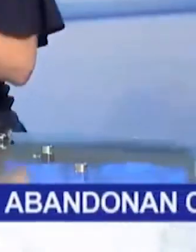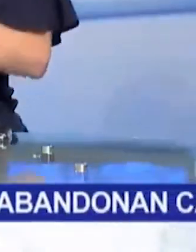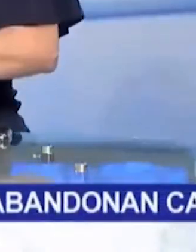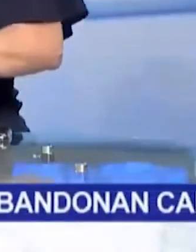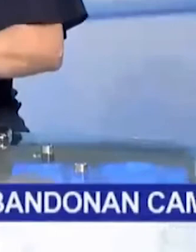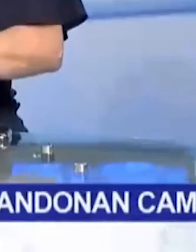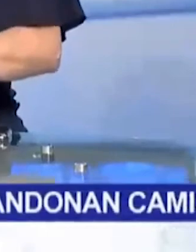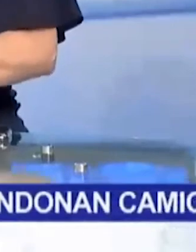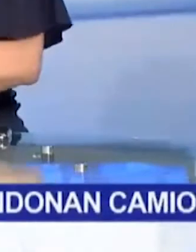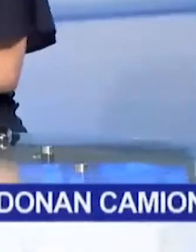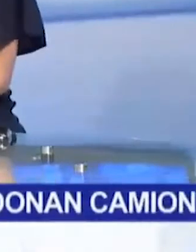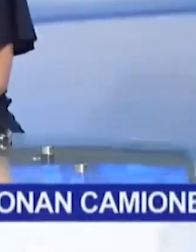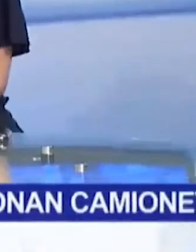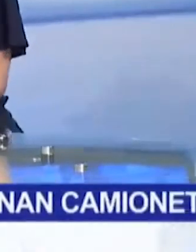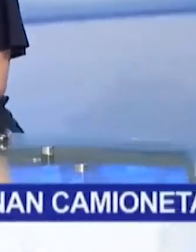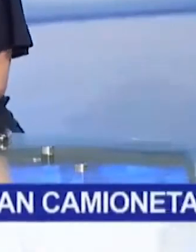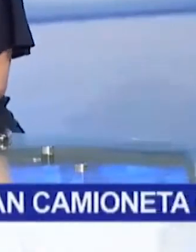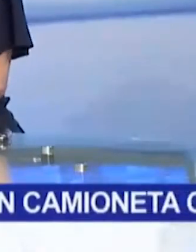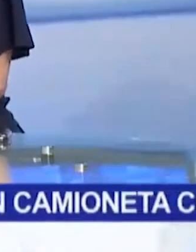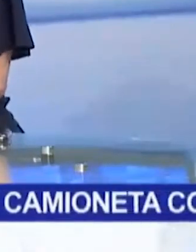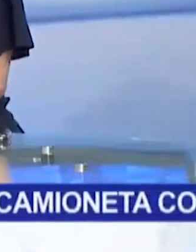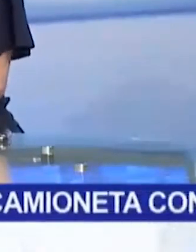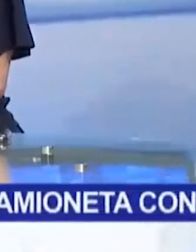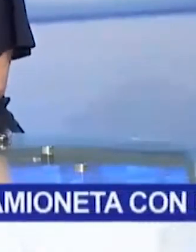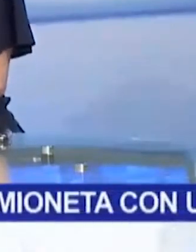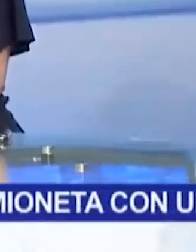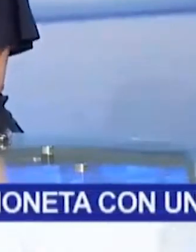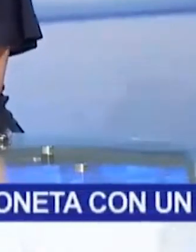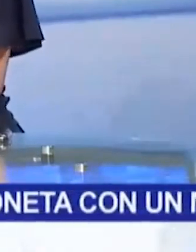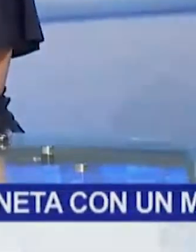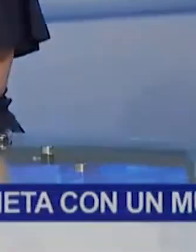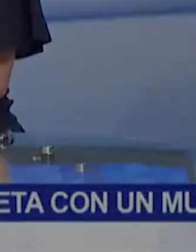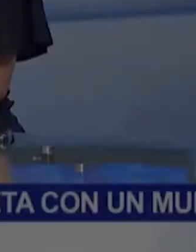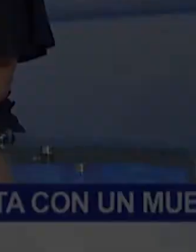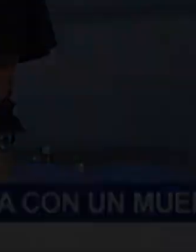Chiquillos. Así bueno, es que con calma. Así es, la reflexión de esta tarde. Gracias, Iván.